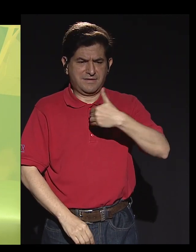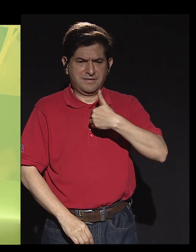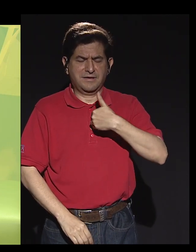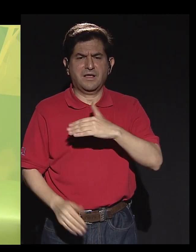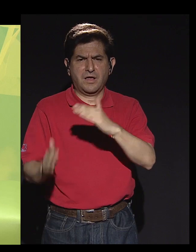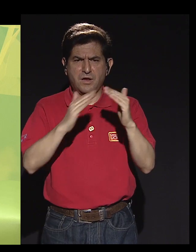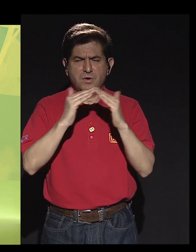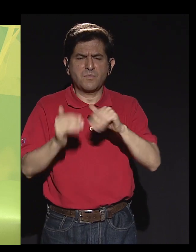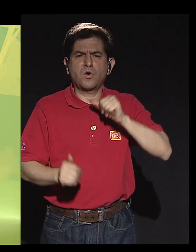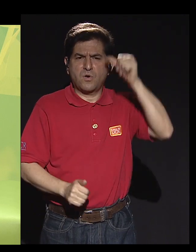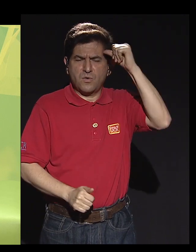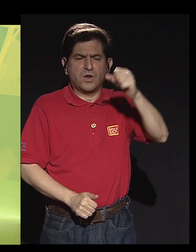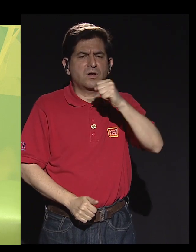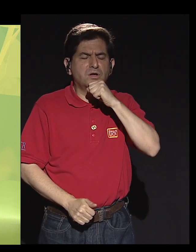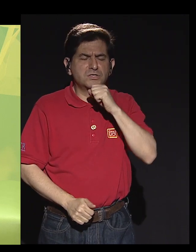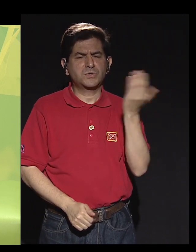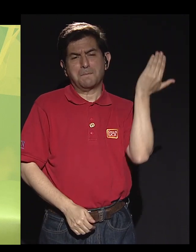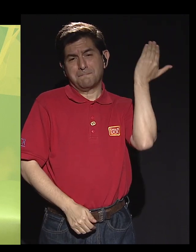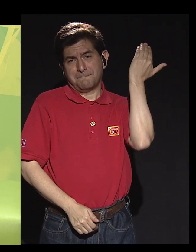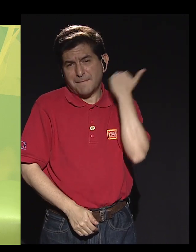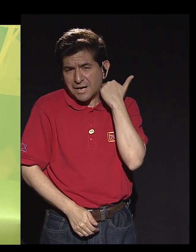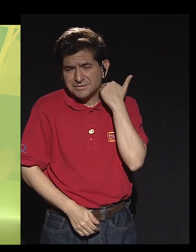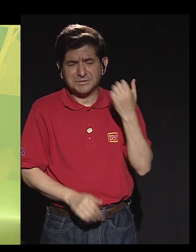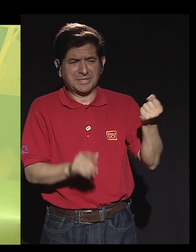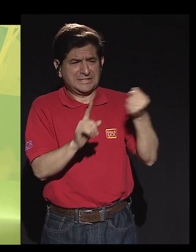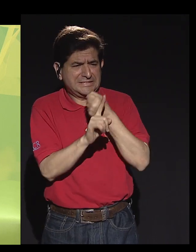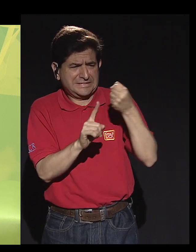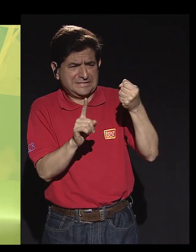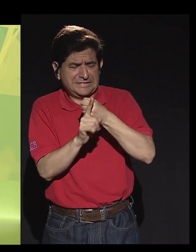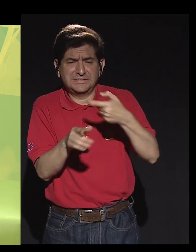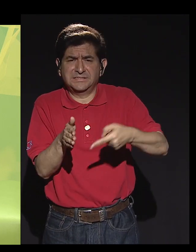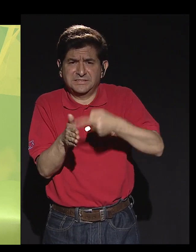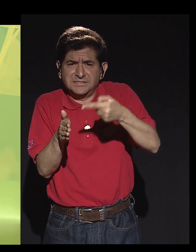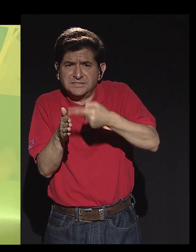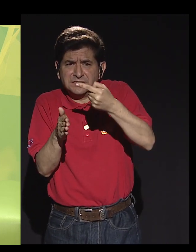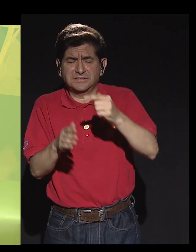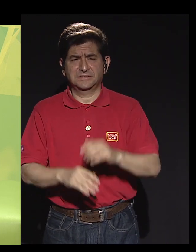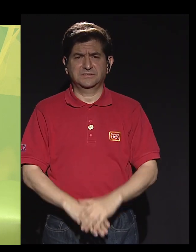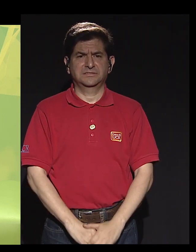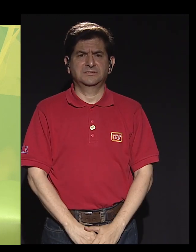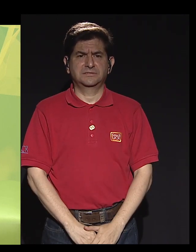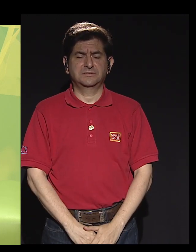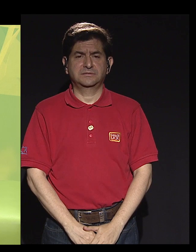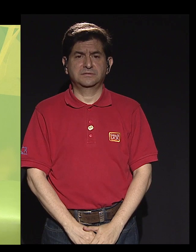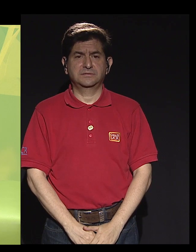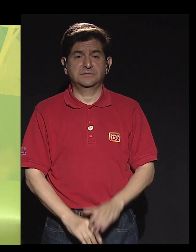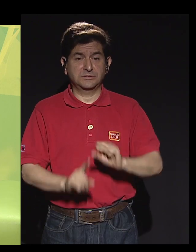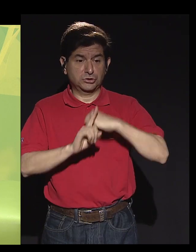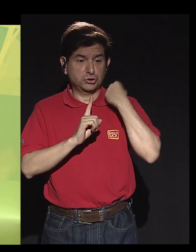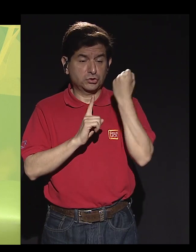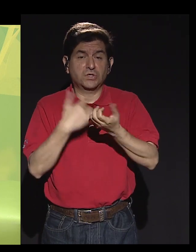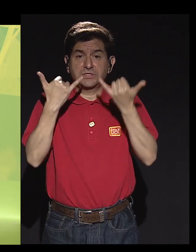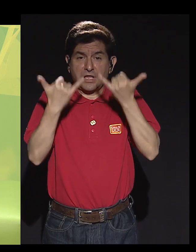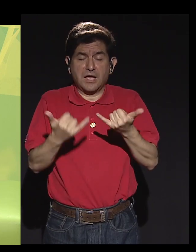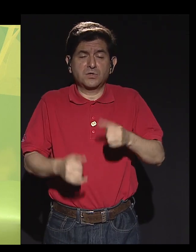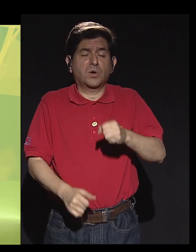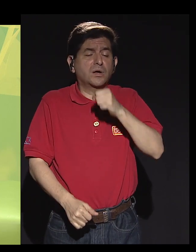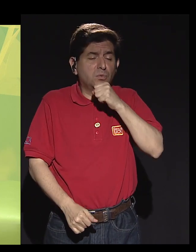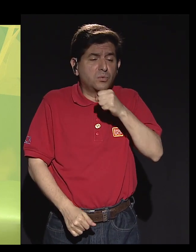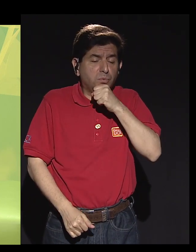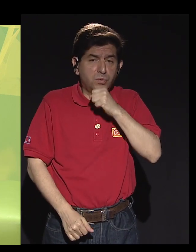las características que hacen que la población adulta mayor sea víctima de maltrato en muchas ocasiones. Estamos ante una